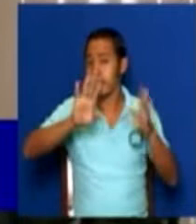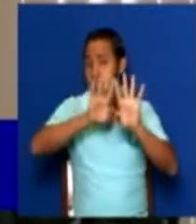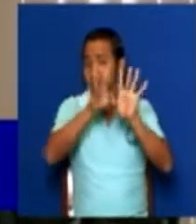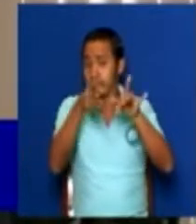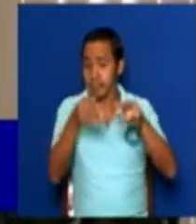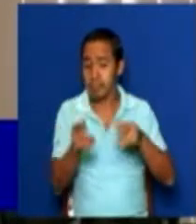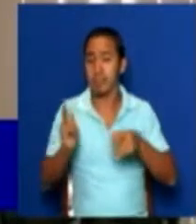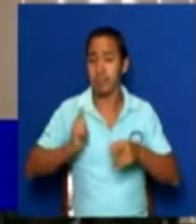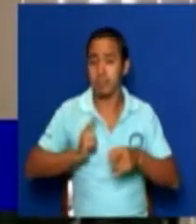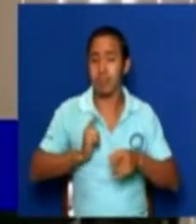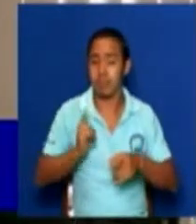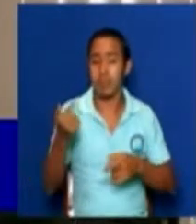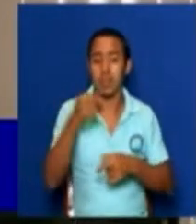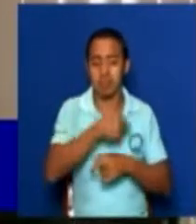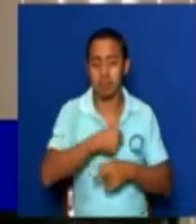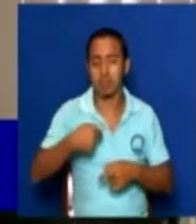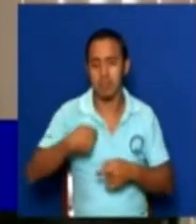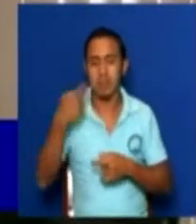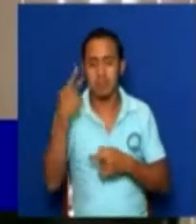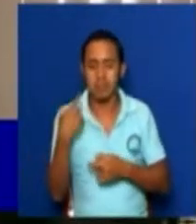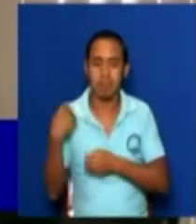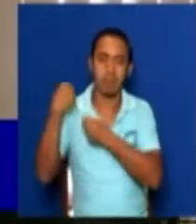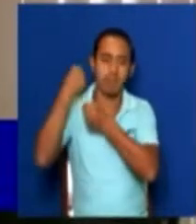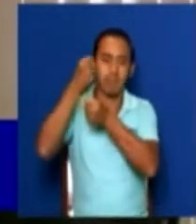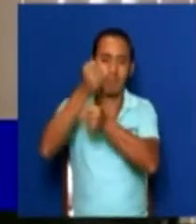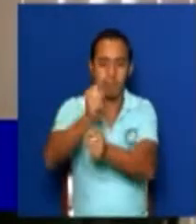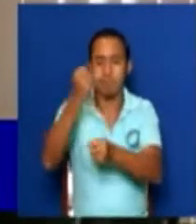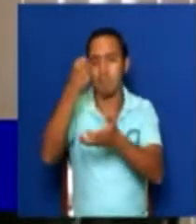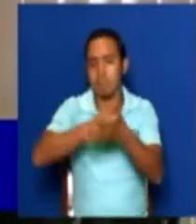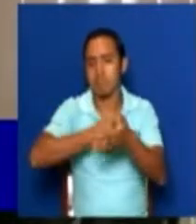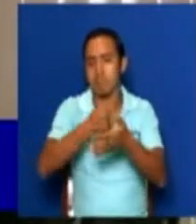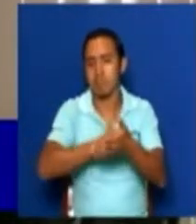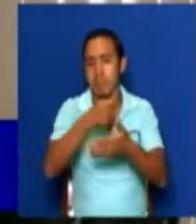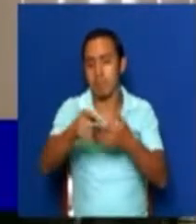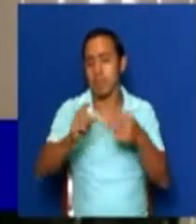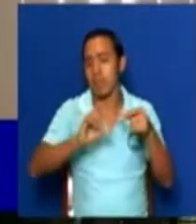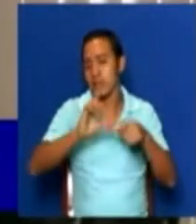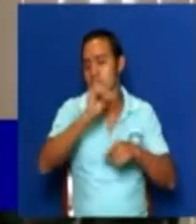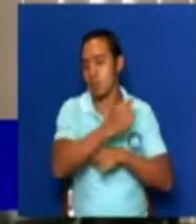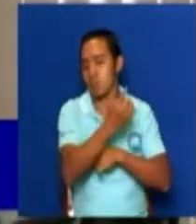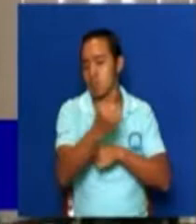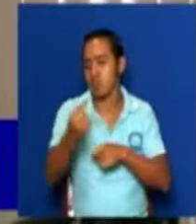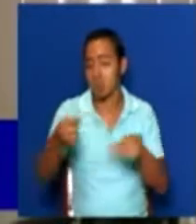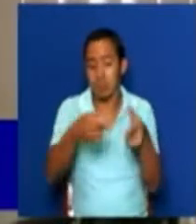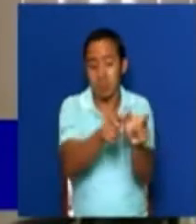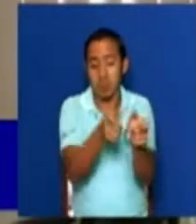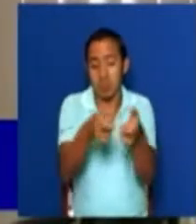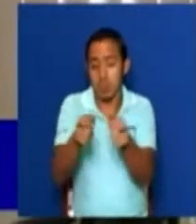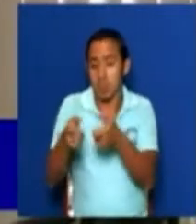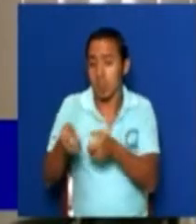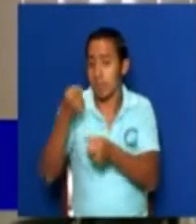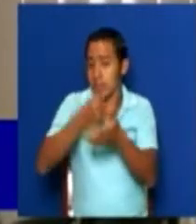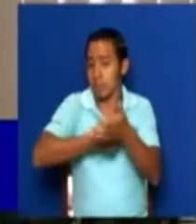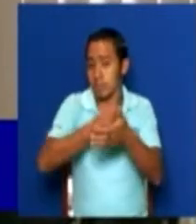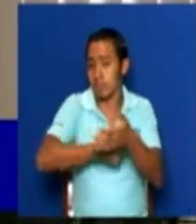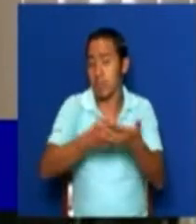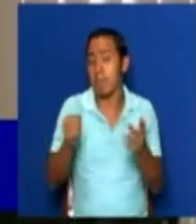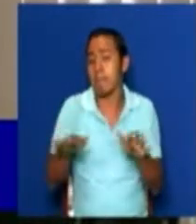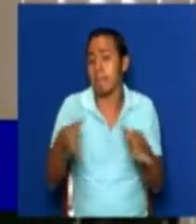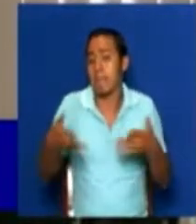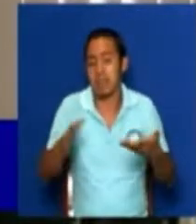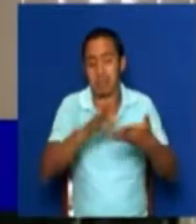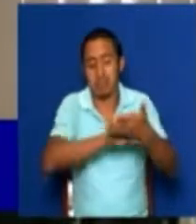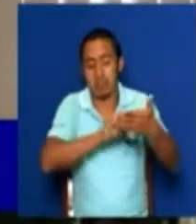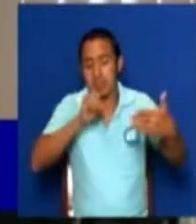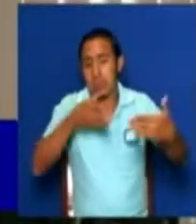que estar ahí al frente en la lucha, cada una en el sector que le corresponde, para poder ir eliminando todos